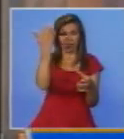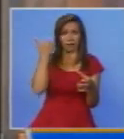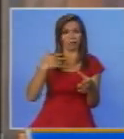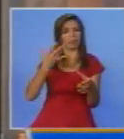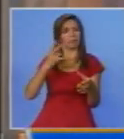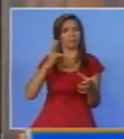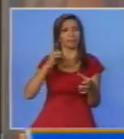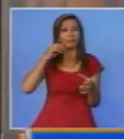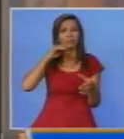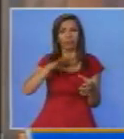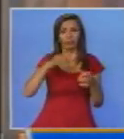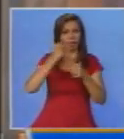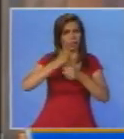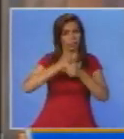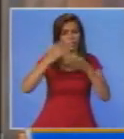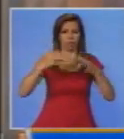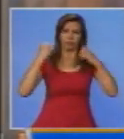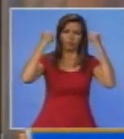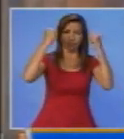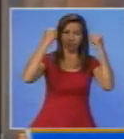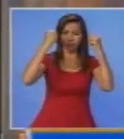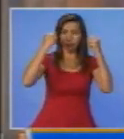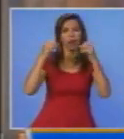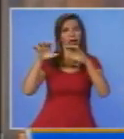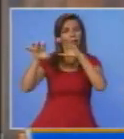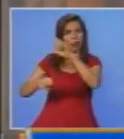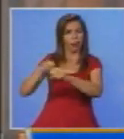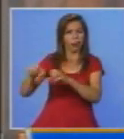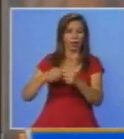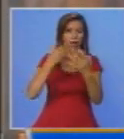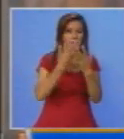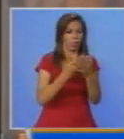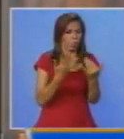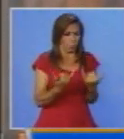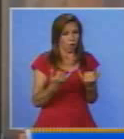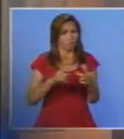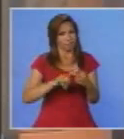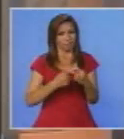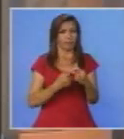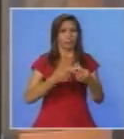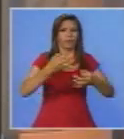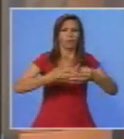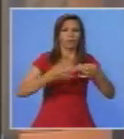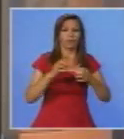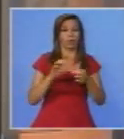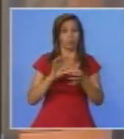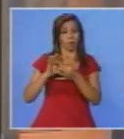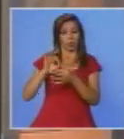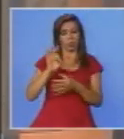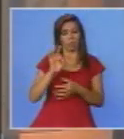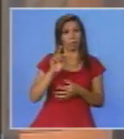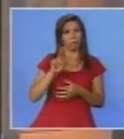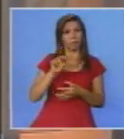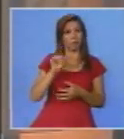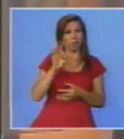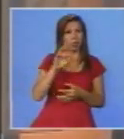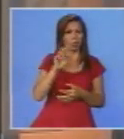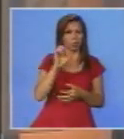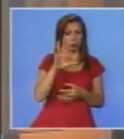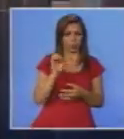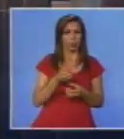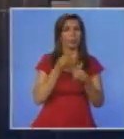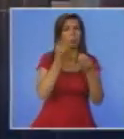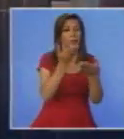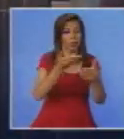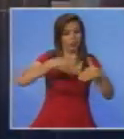marcha de los trabajadores del pasado 17 de septiembre en Quito. Fausto Yepes está en la unidad de flagrancia dentro de